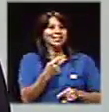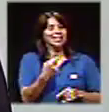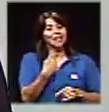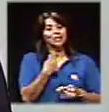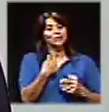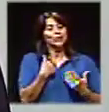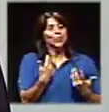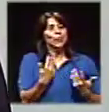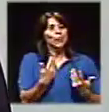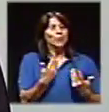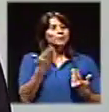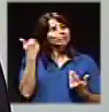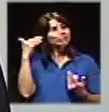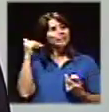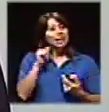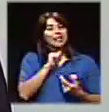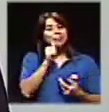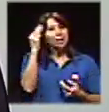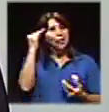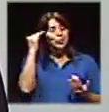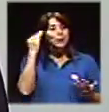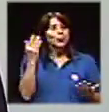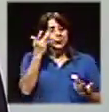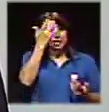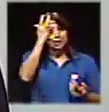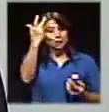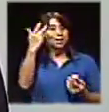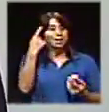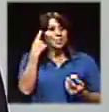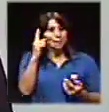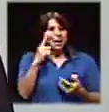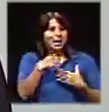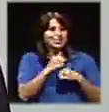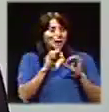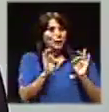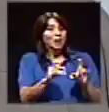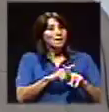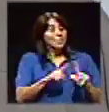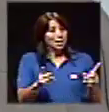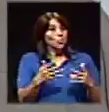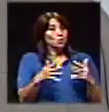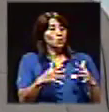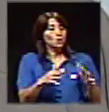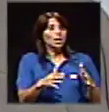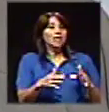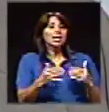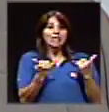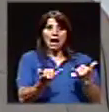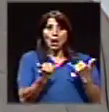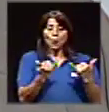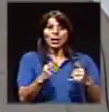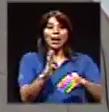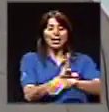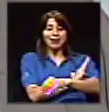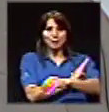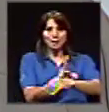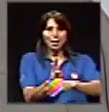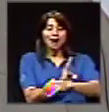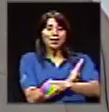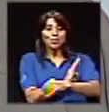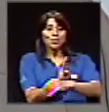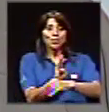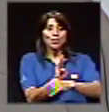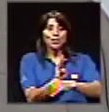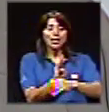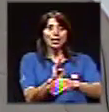muy inmaduro intelectualmente para hacerlo bien, pero el esfuerzo. No, y ahora sí. El banco